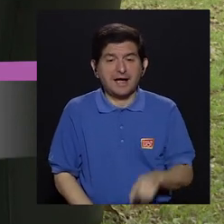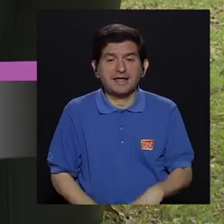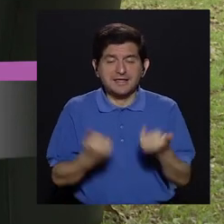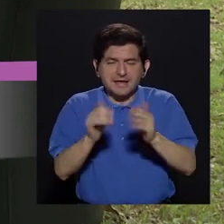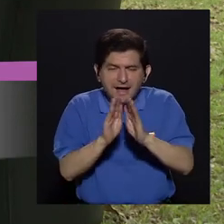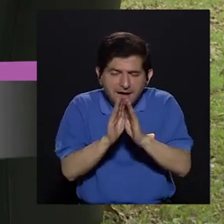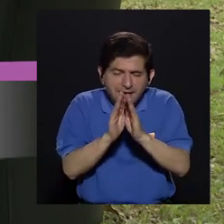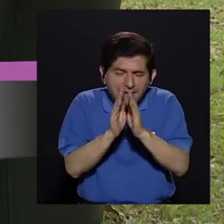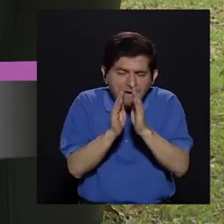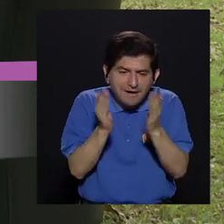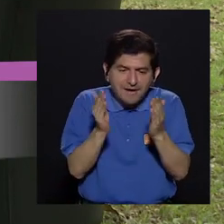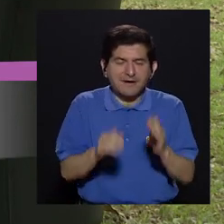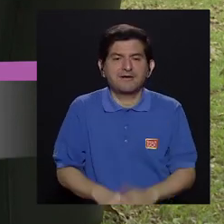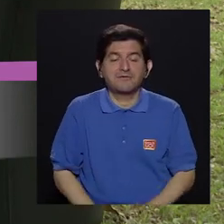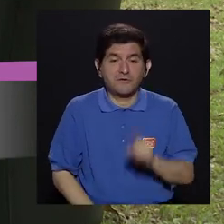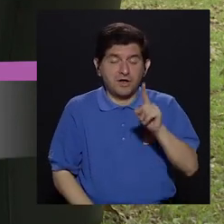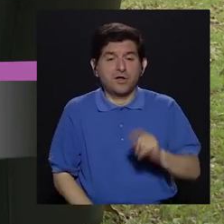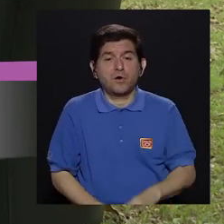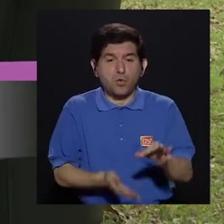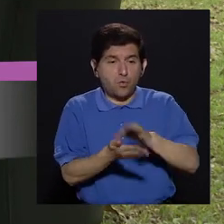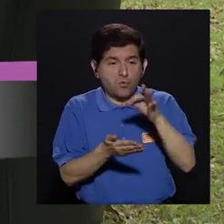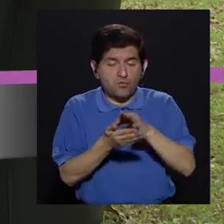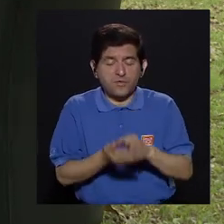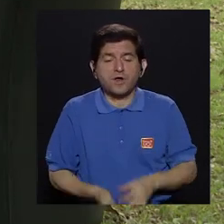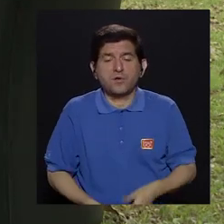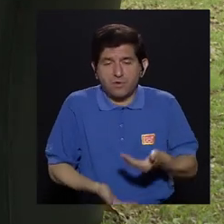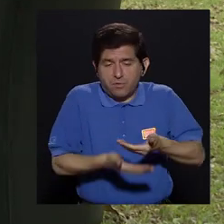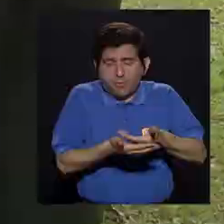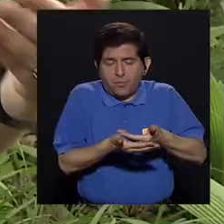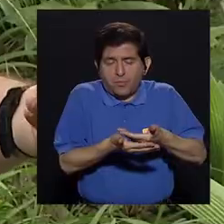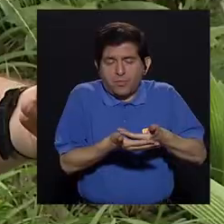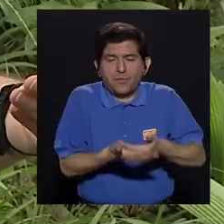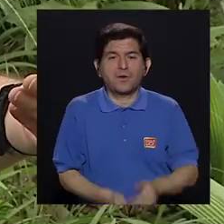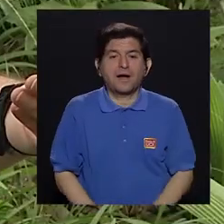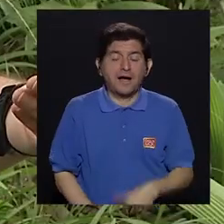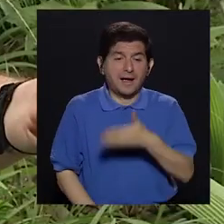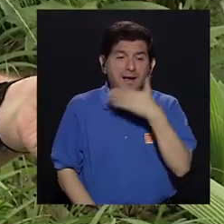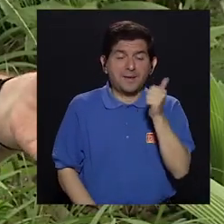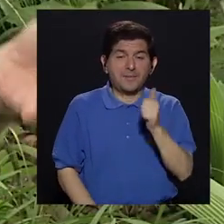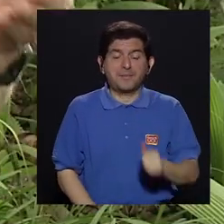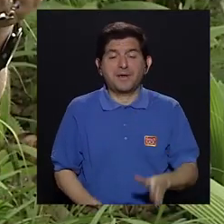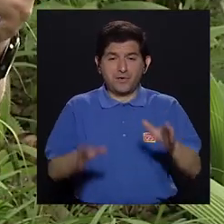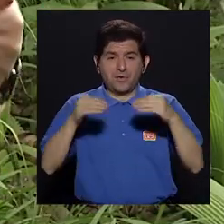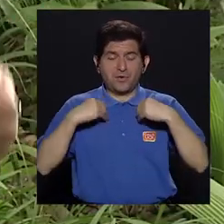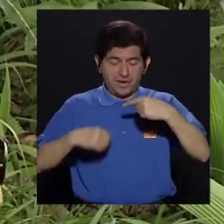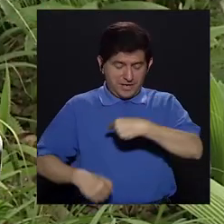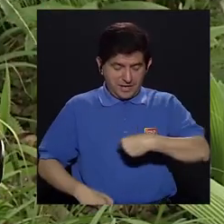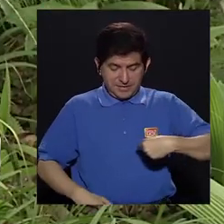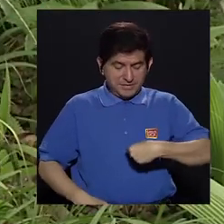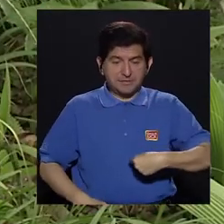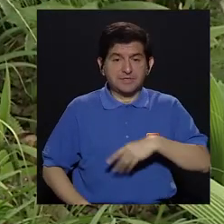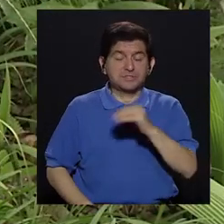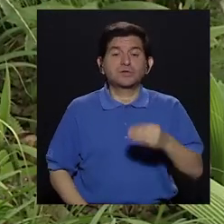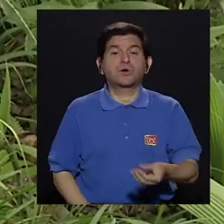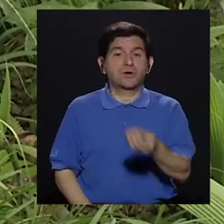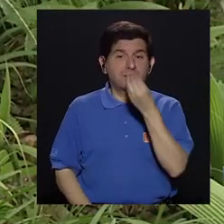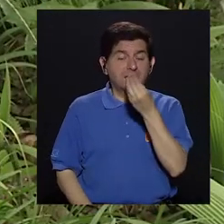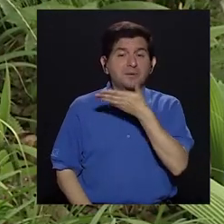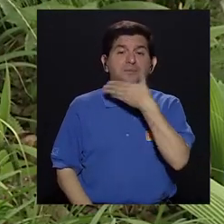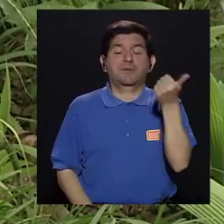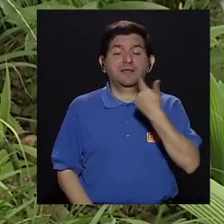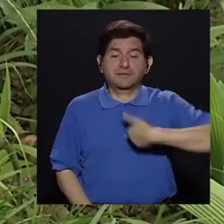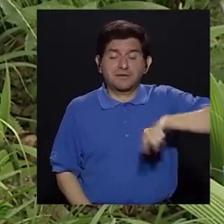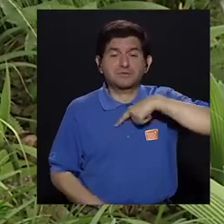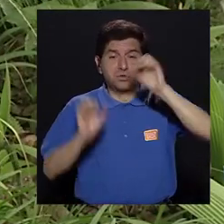más. Por lo tanto, un frijol remojado no solo es más digerible, sino también más nutritivo, ¿verdad? Porque